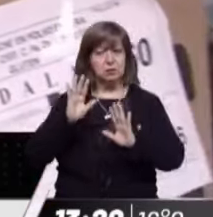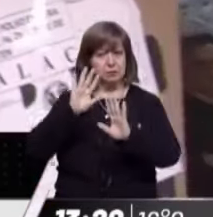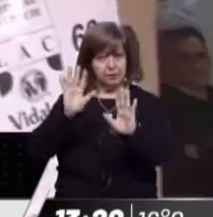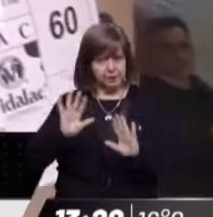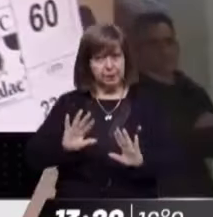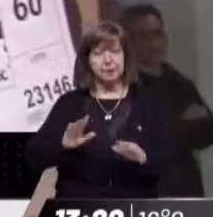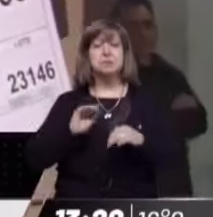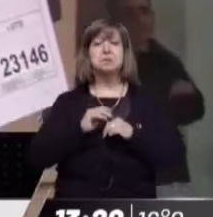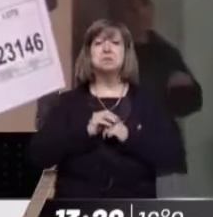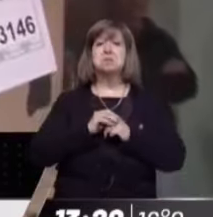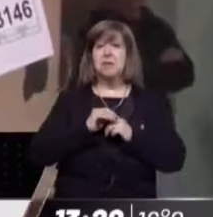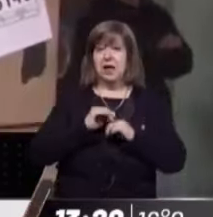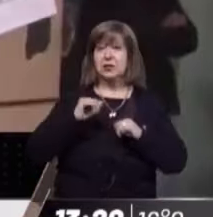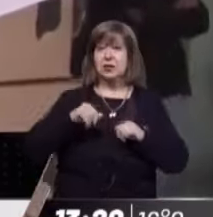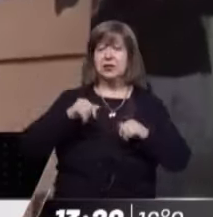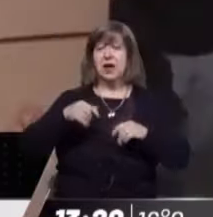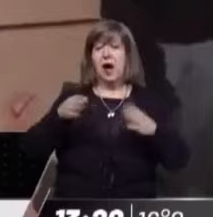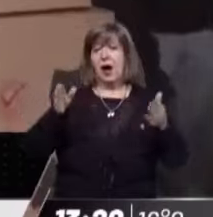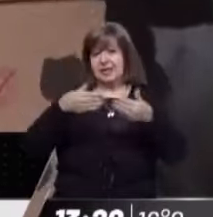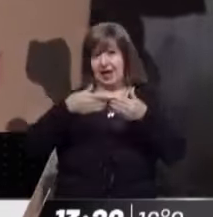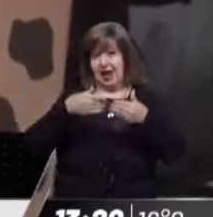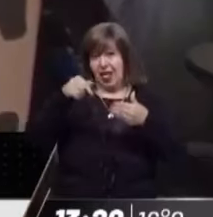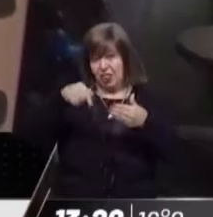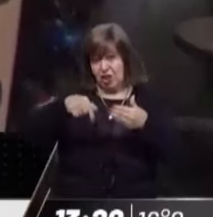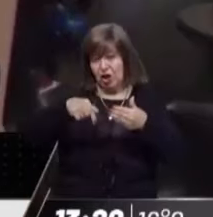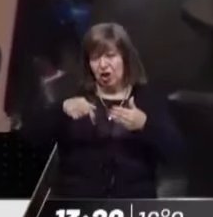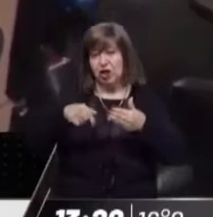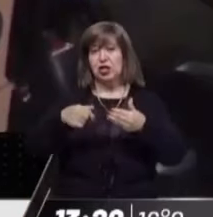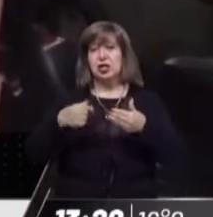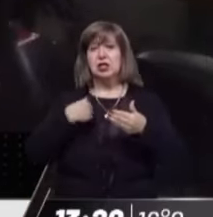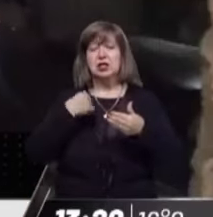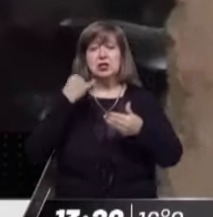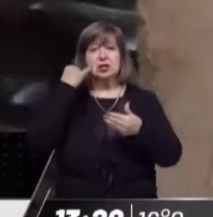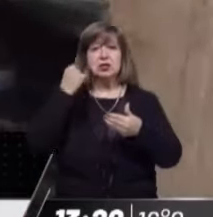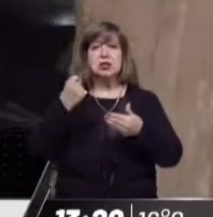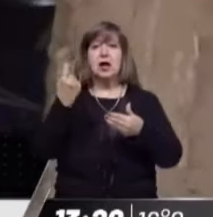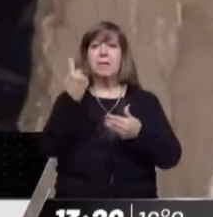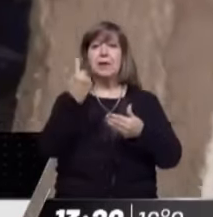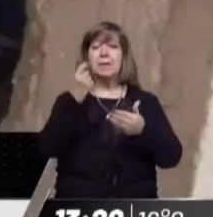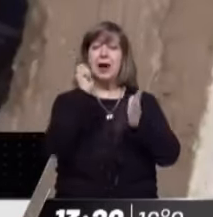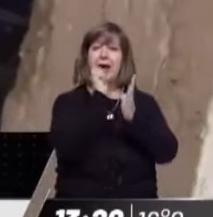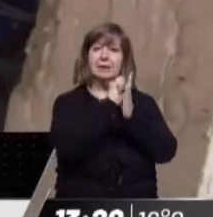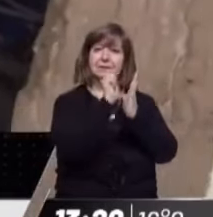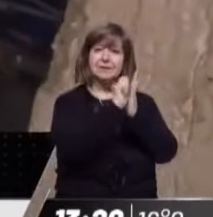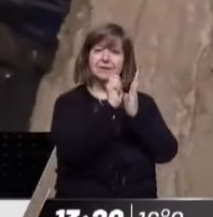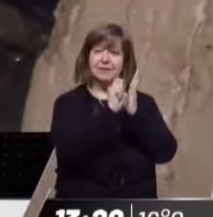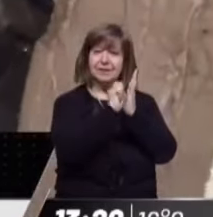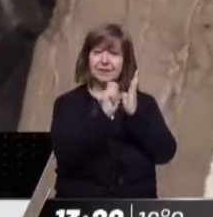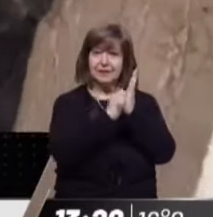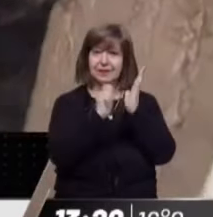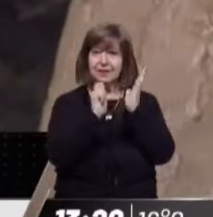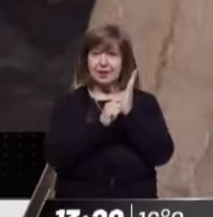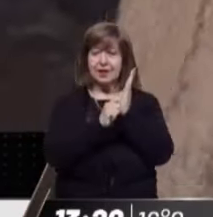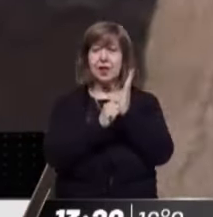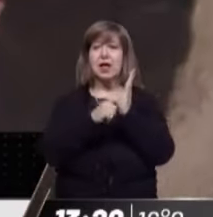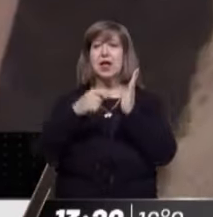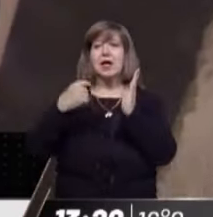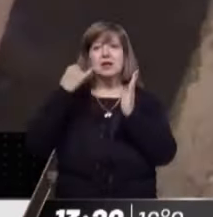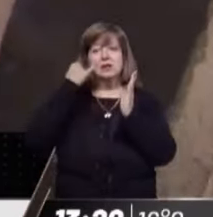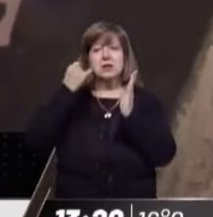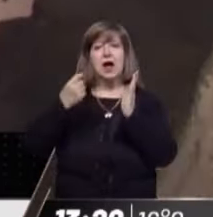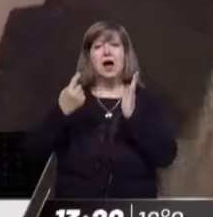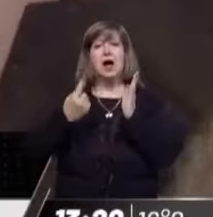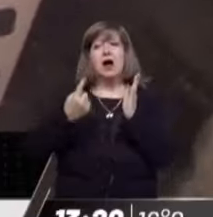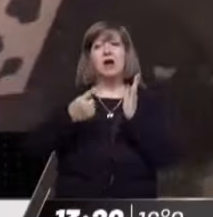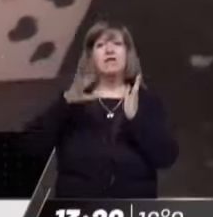eh nosotros eh automáticamente hicimos la la primer el primer flete de leche hacia horneritos